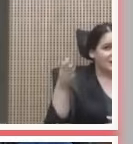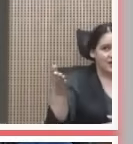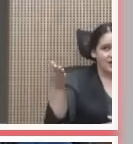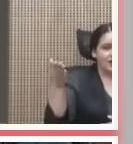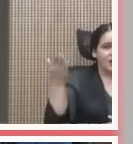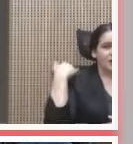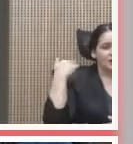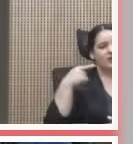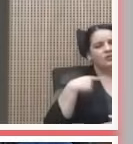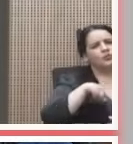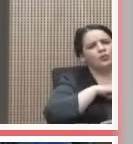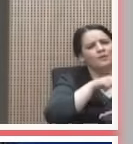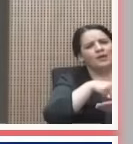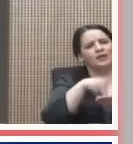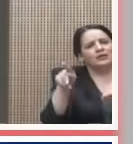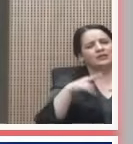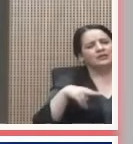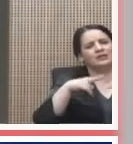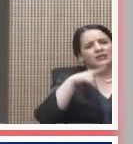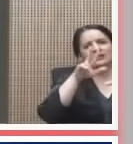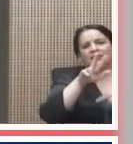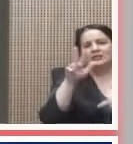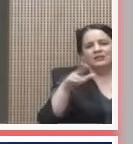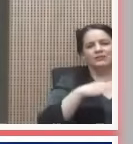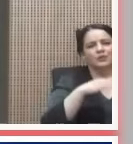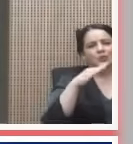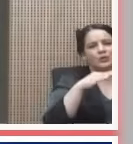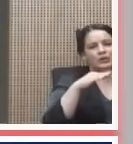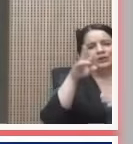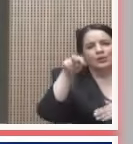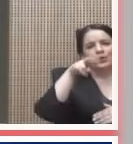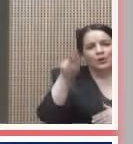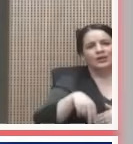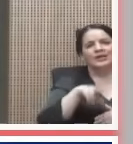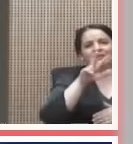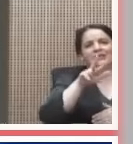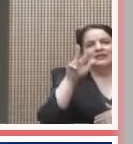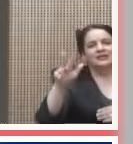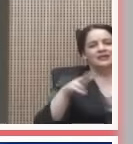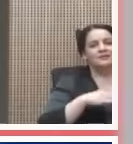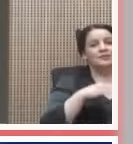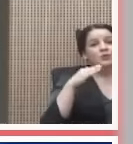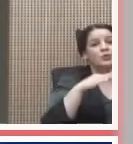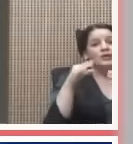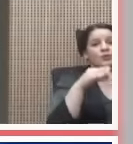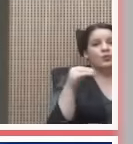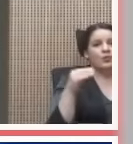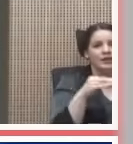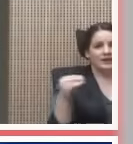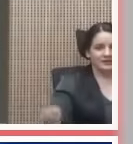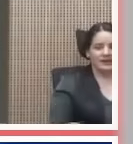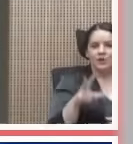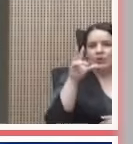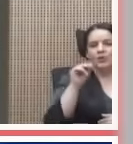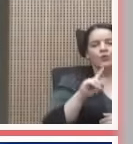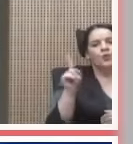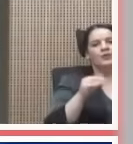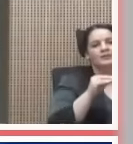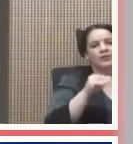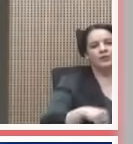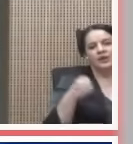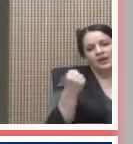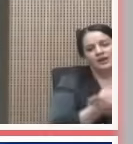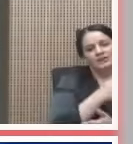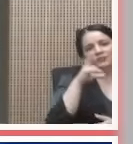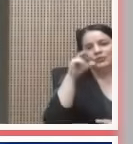estamos pagando intereses por 33 millones de colones. No, 33 millones de dólares. No es cosa menor. Lástima que no tengo más tiempo para explicarlo